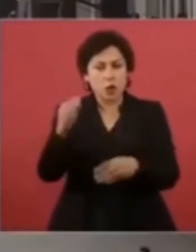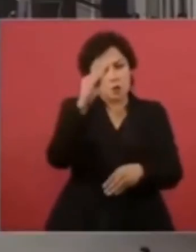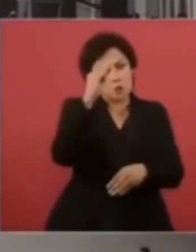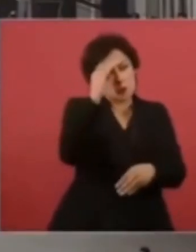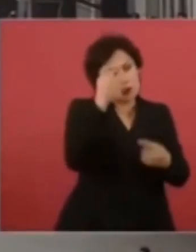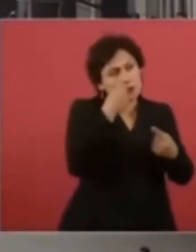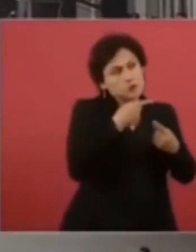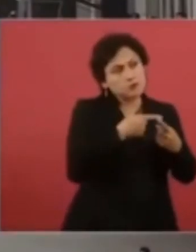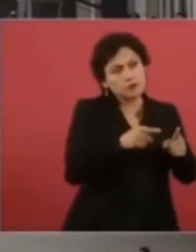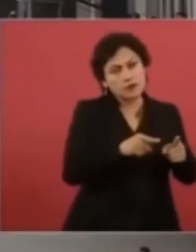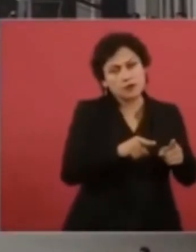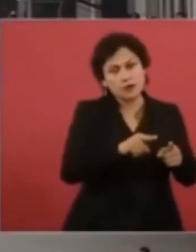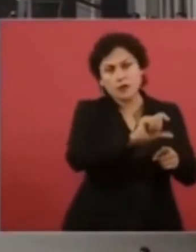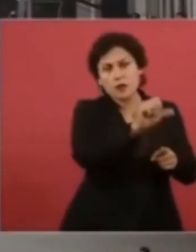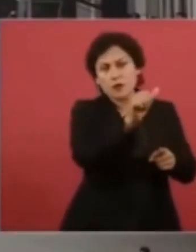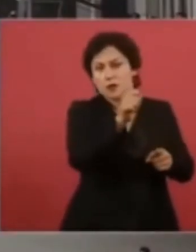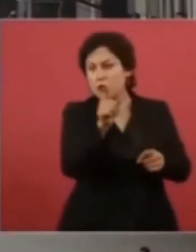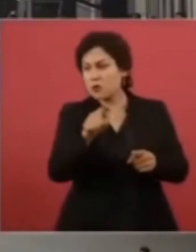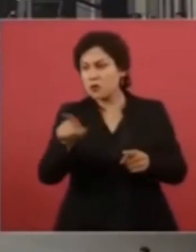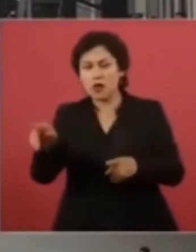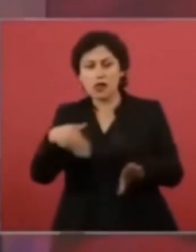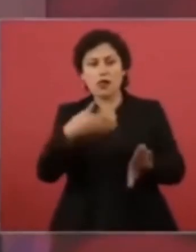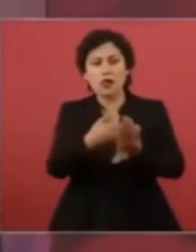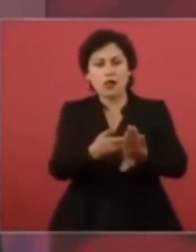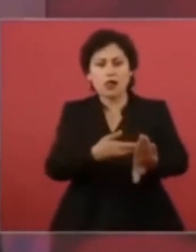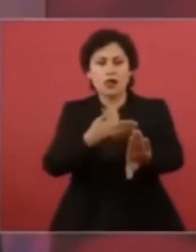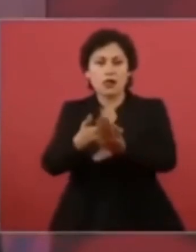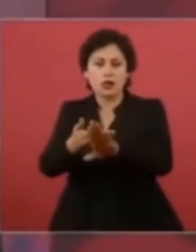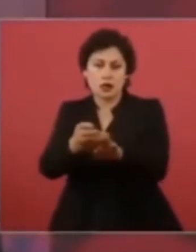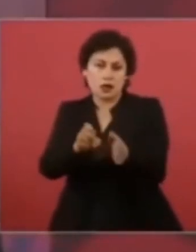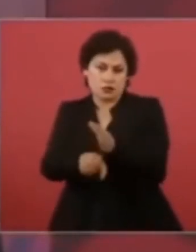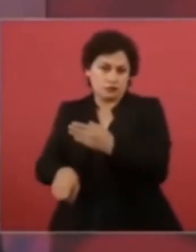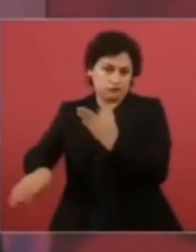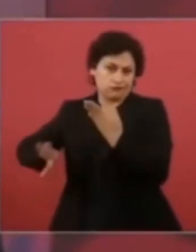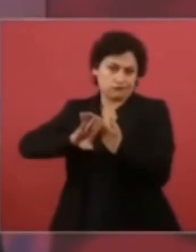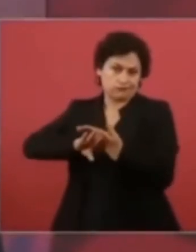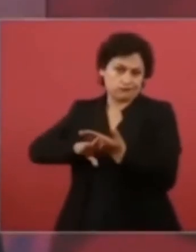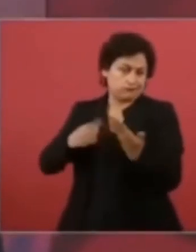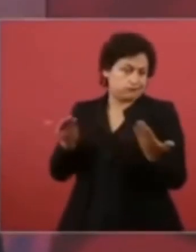progresista, como es nuestro caso.